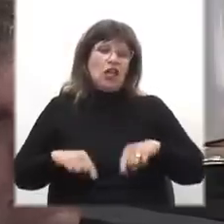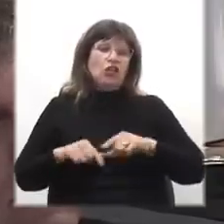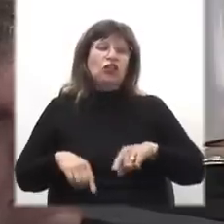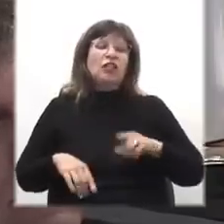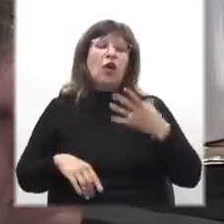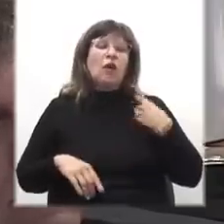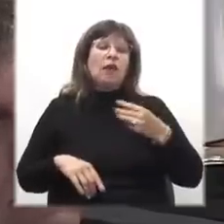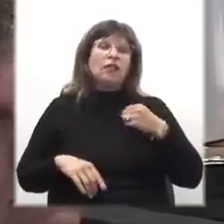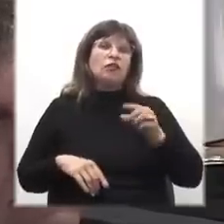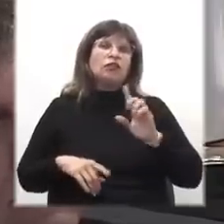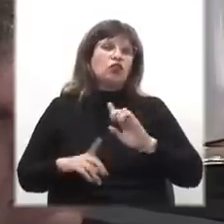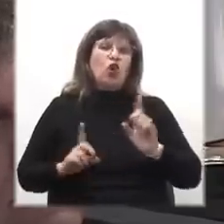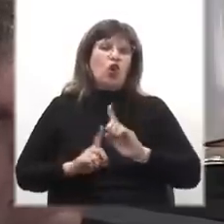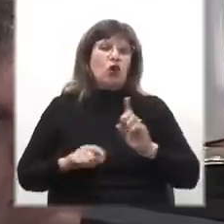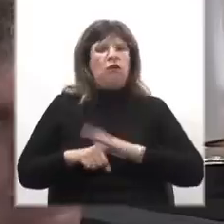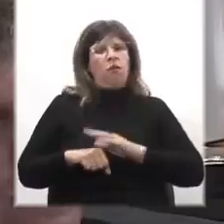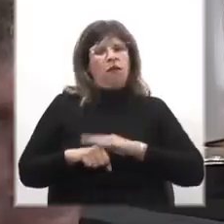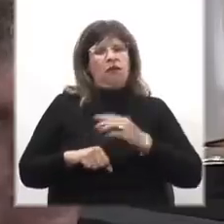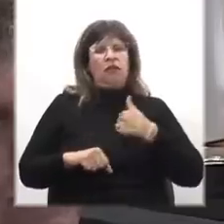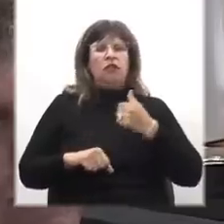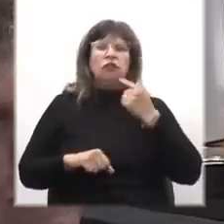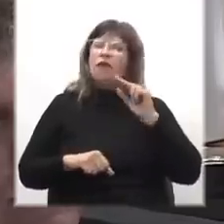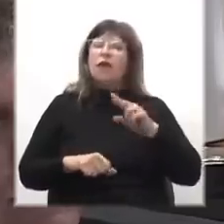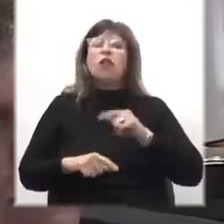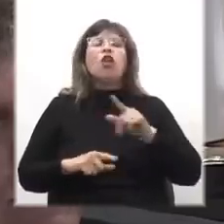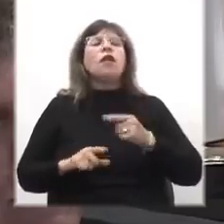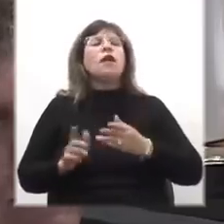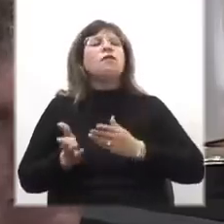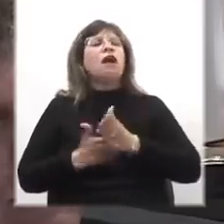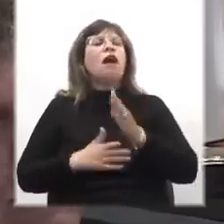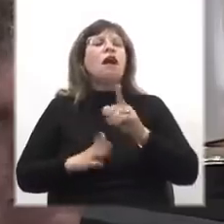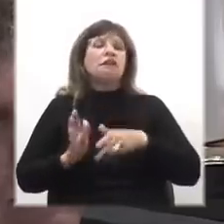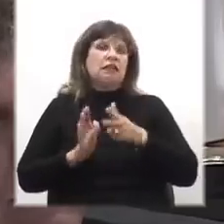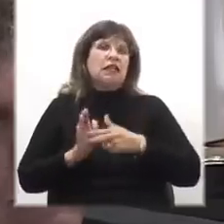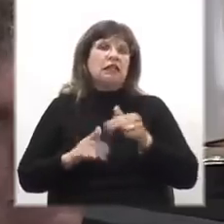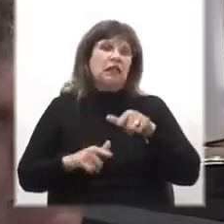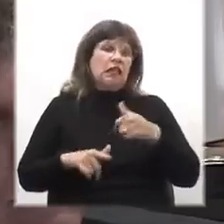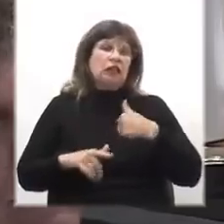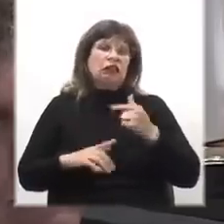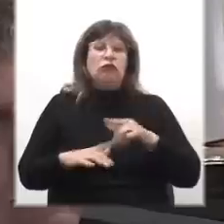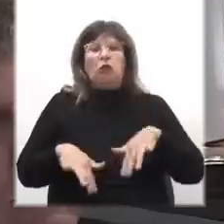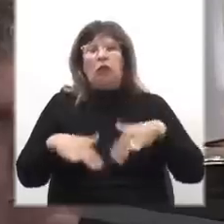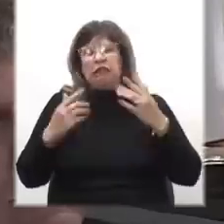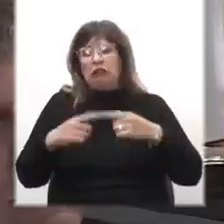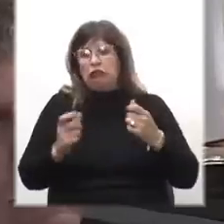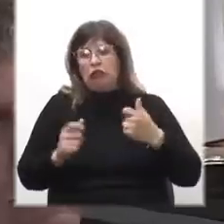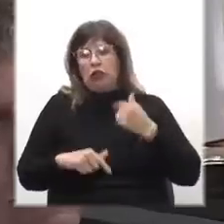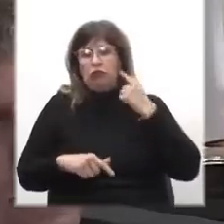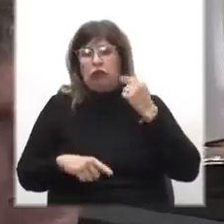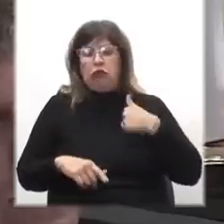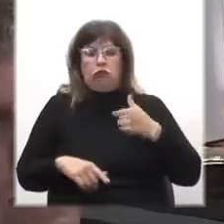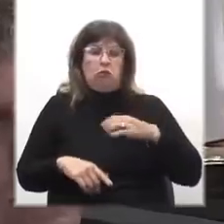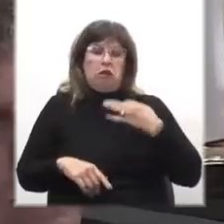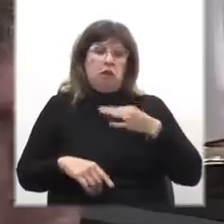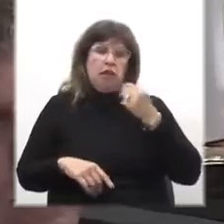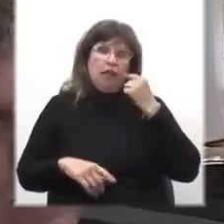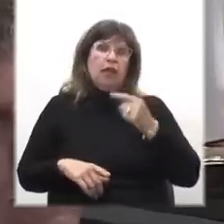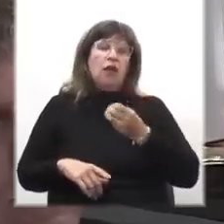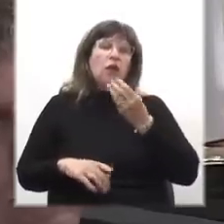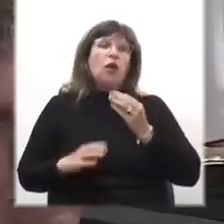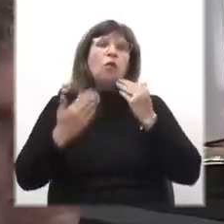Durazno dijeron, no es competencia nuestra ver por dónde pasa un tren. Uno de los disparates más grandes que he escuchado en mi vida. Porque pregúntenle a